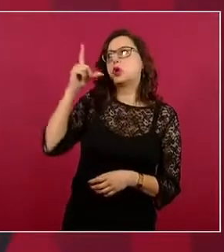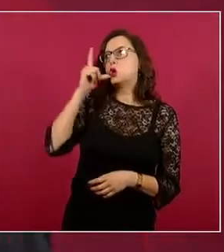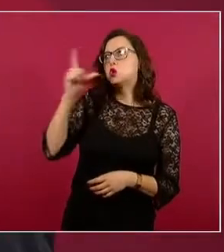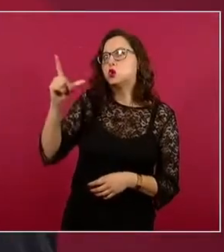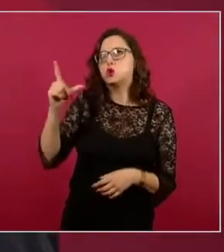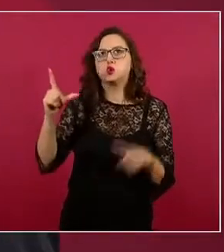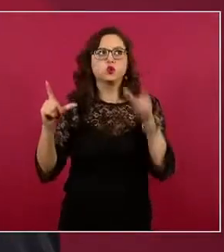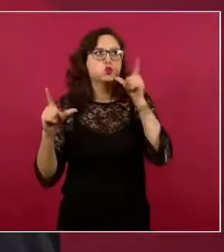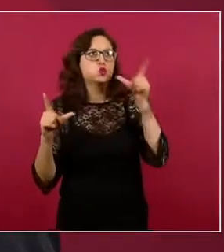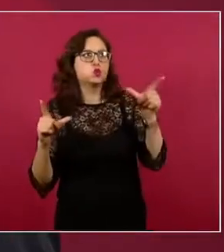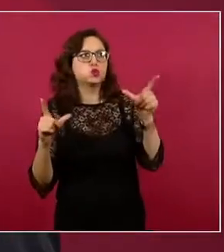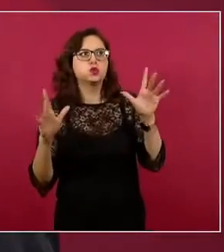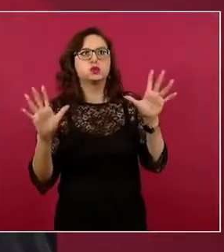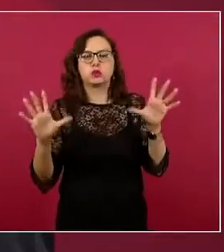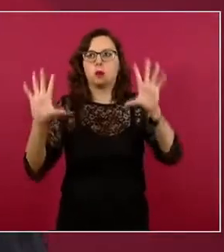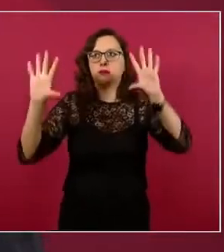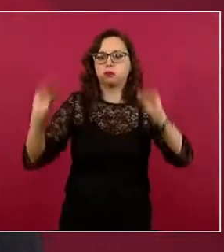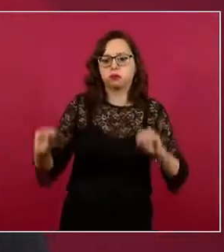esto